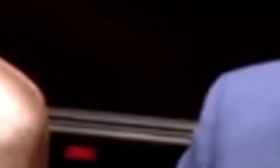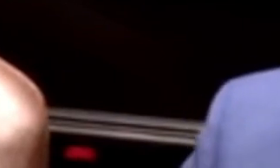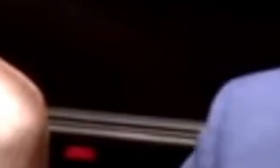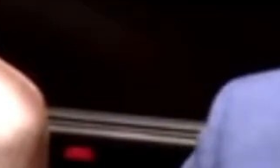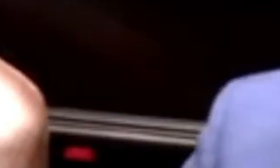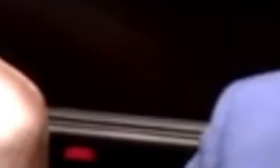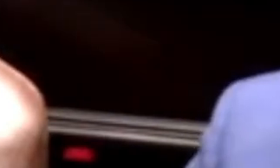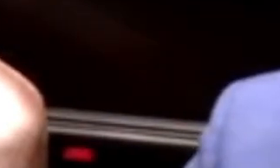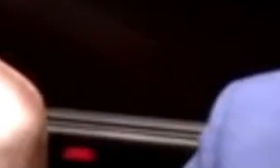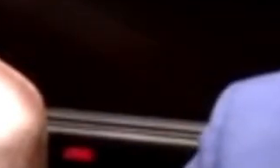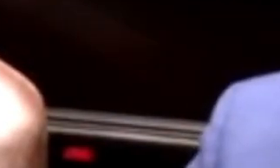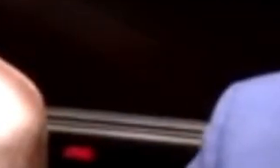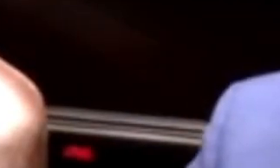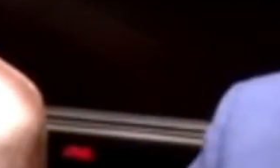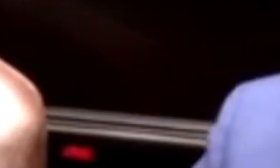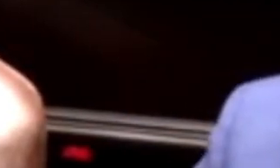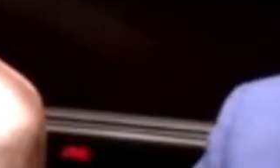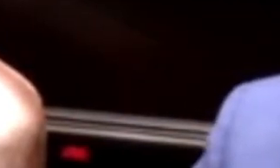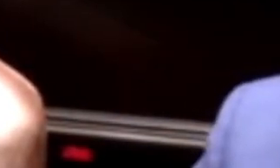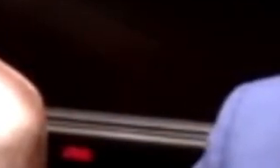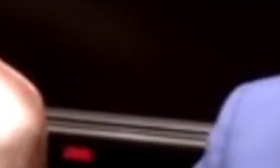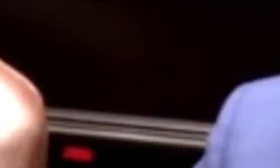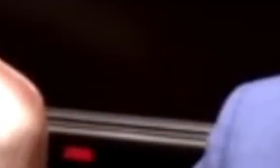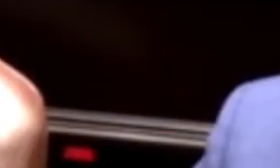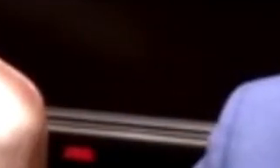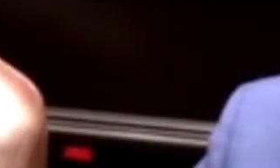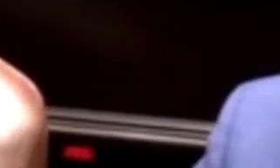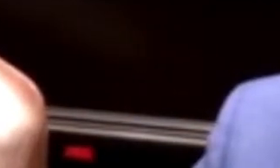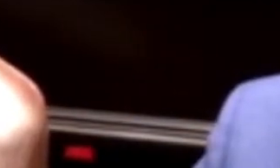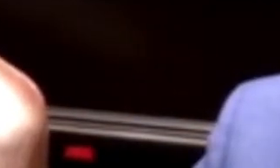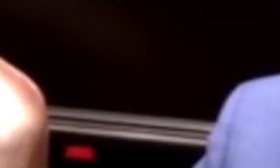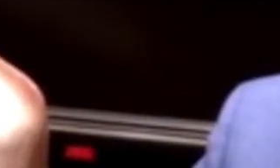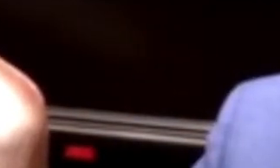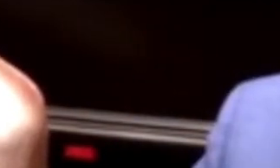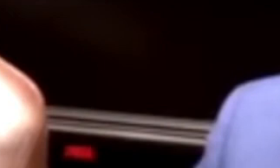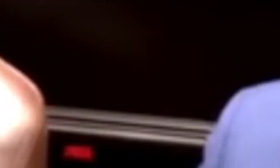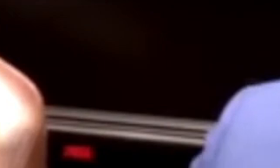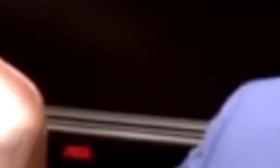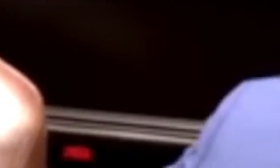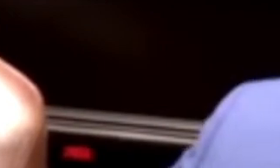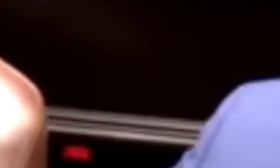de hoy hago uso del que seguramente es mi último turno previo.